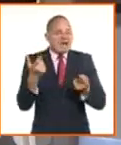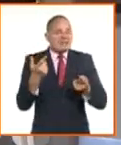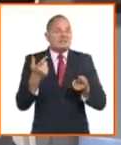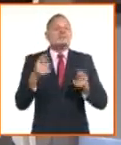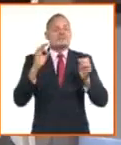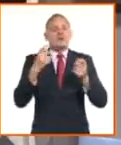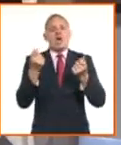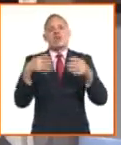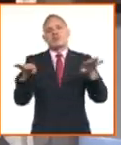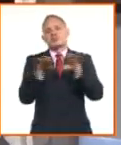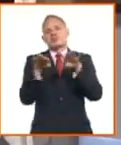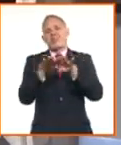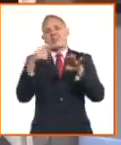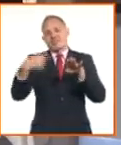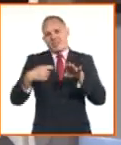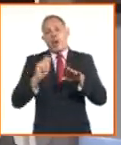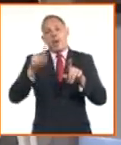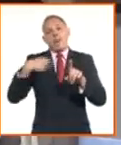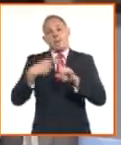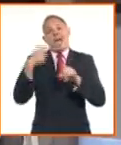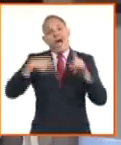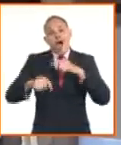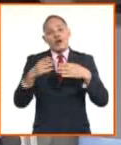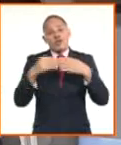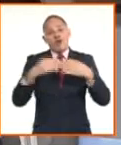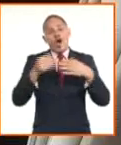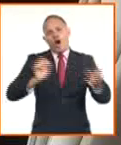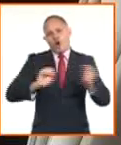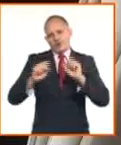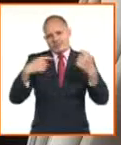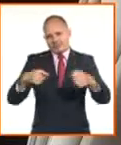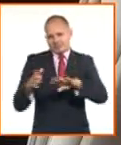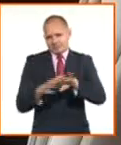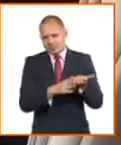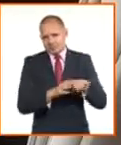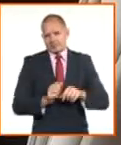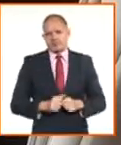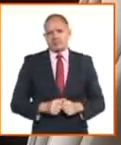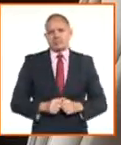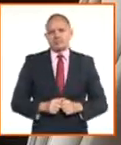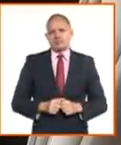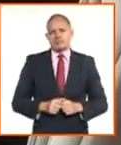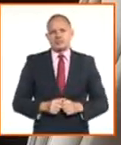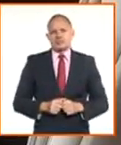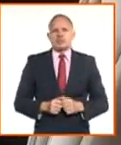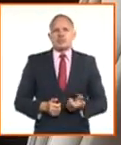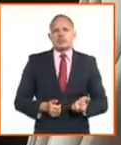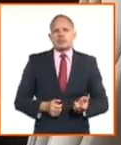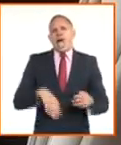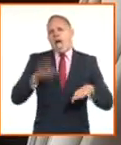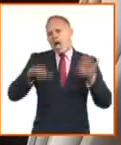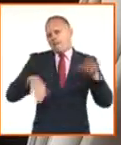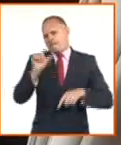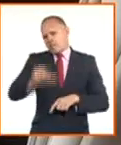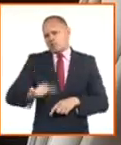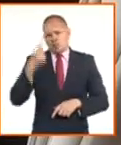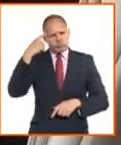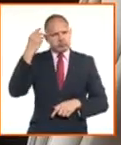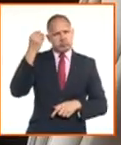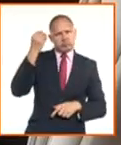bueno, y la inyección de divisas. Que eso muchas veces a veces la persona dice, bueno, la medida a